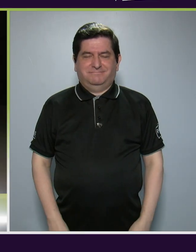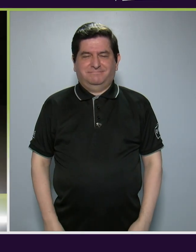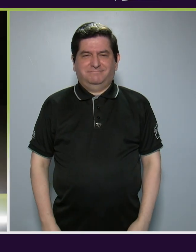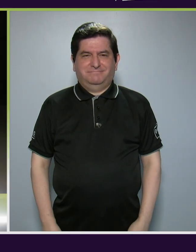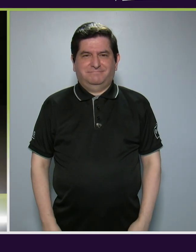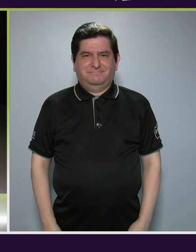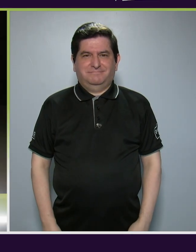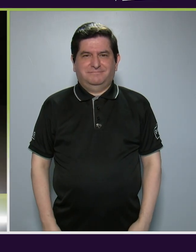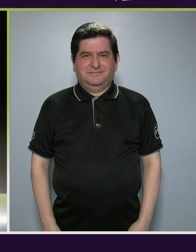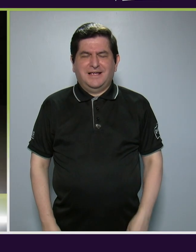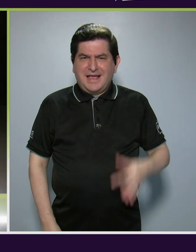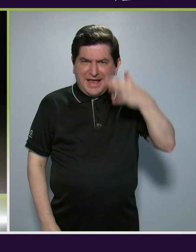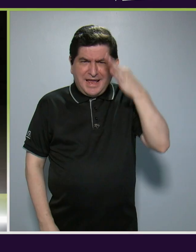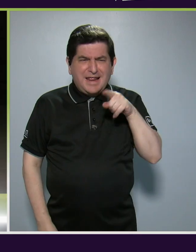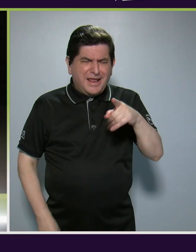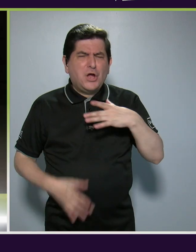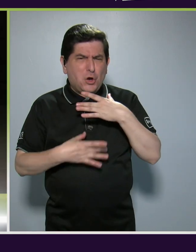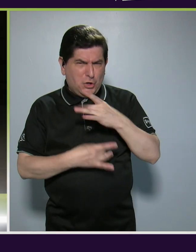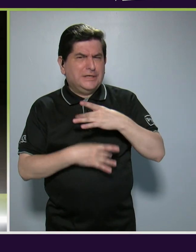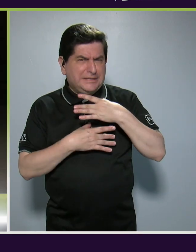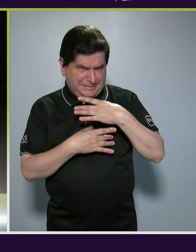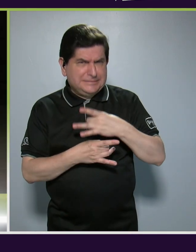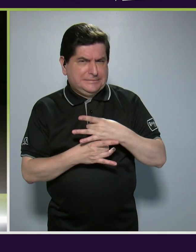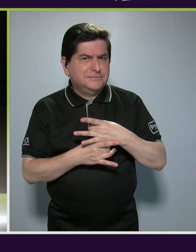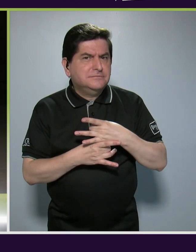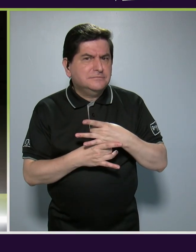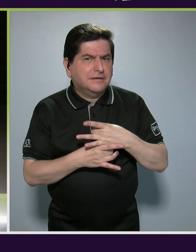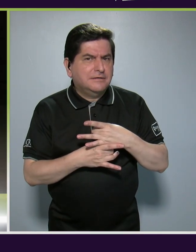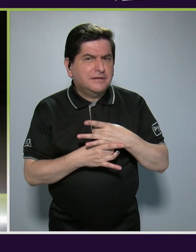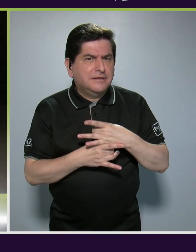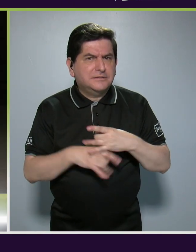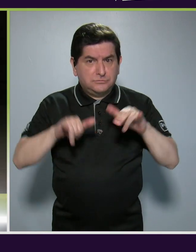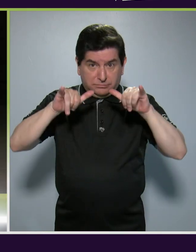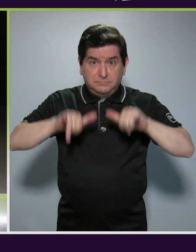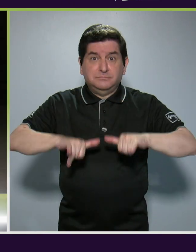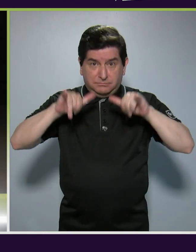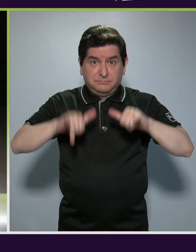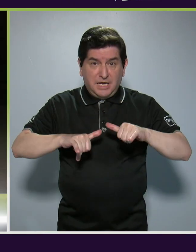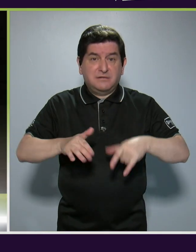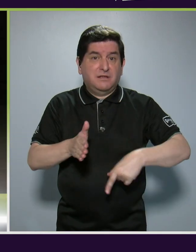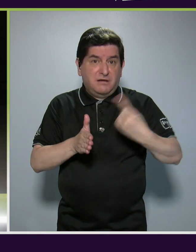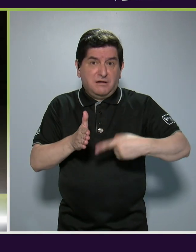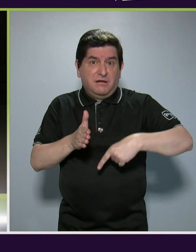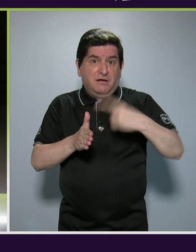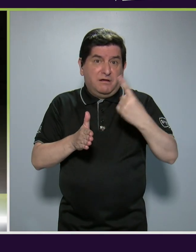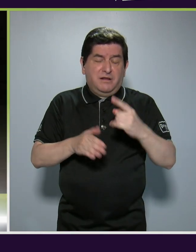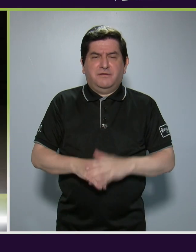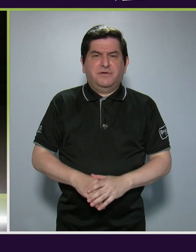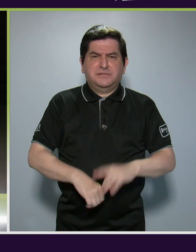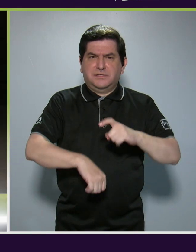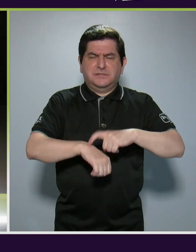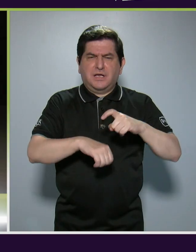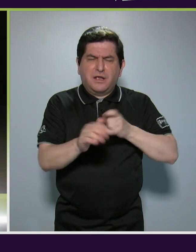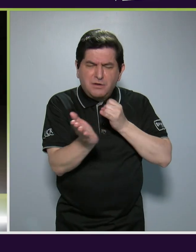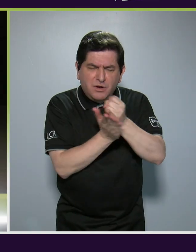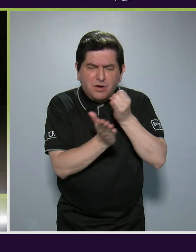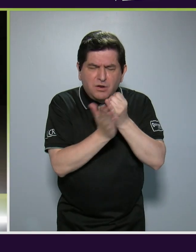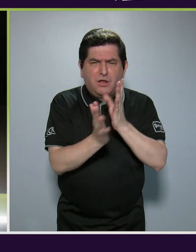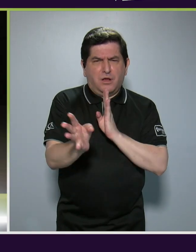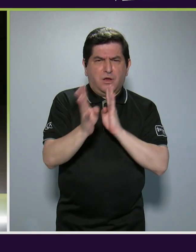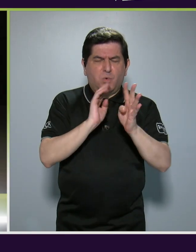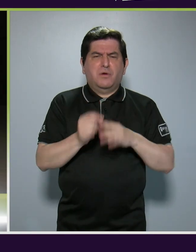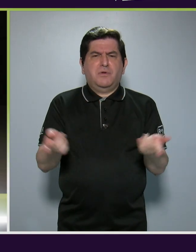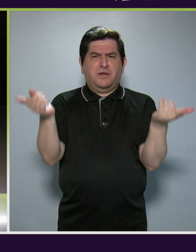Y Agustín, creo que ese es el interés que se mantiene en muchas ocasiones todavía cuando se investiga o se habla de